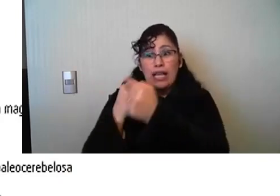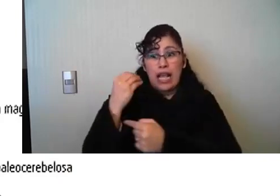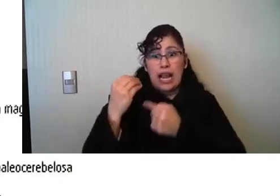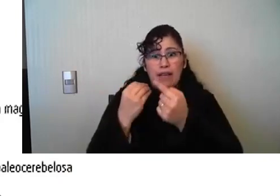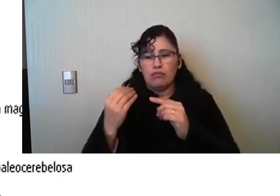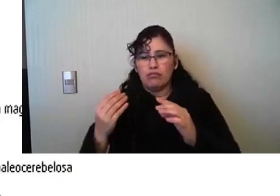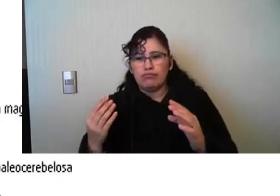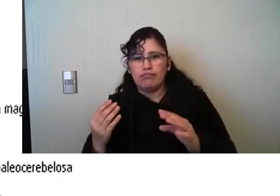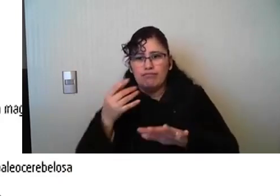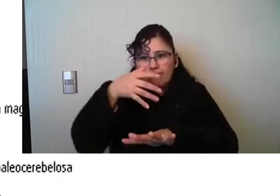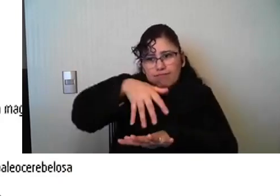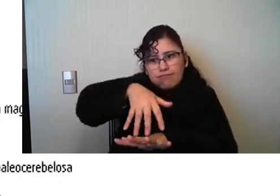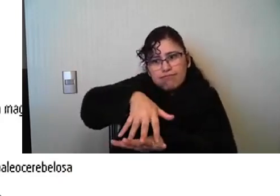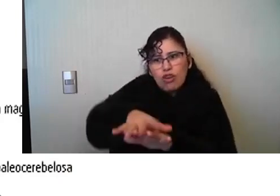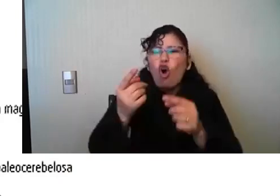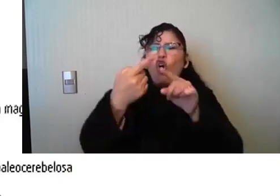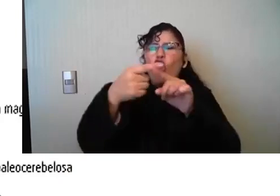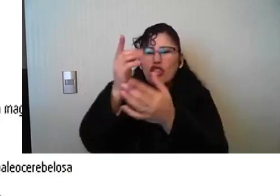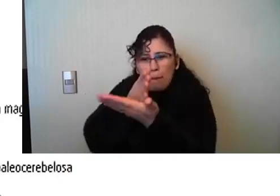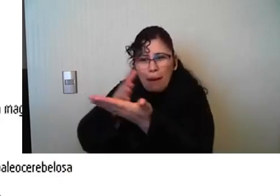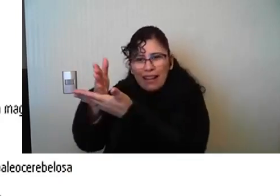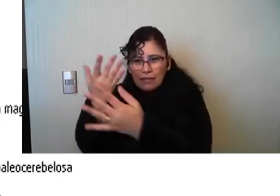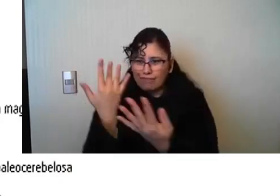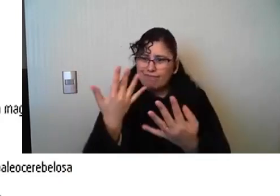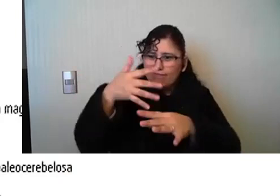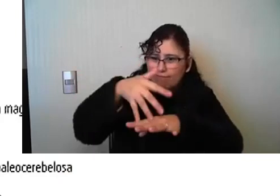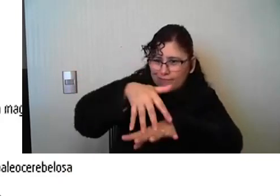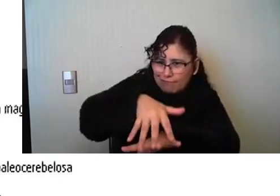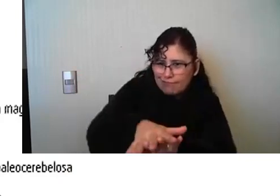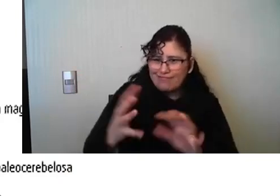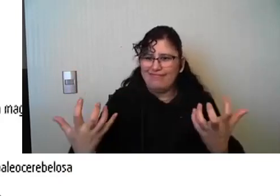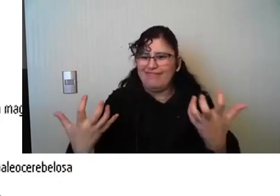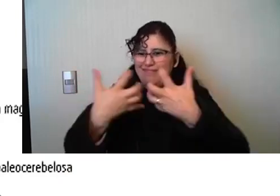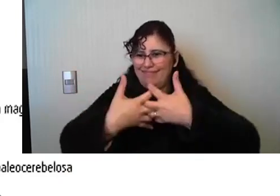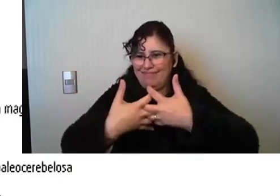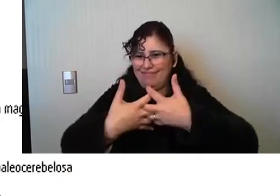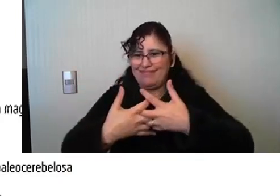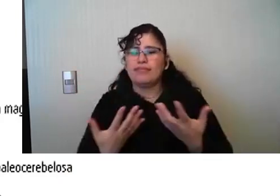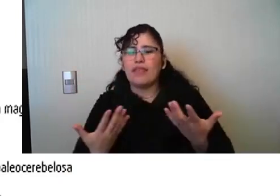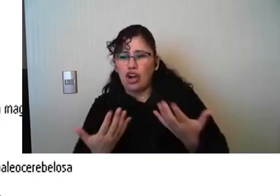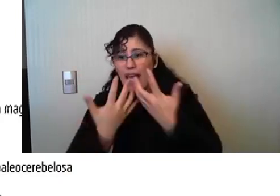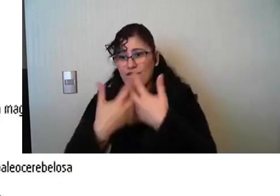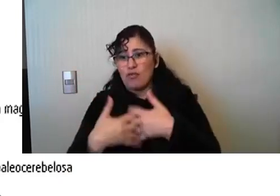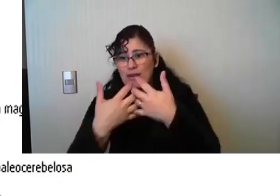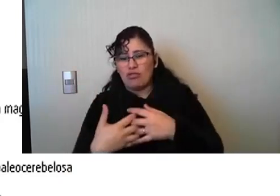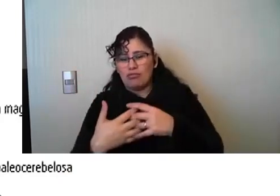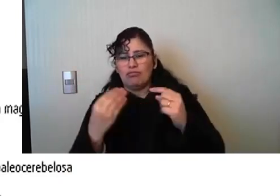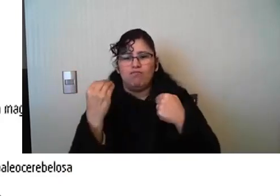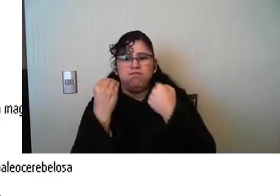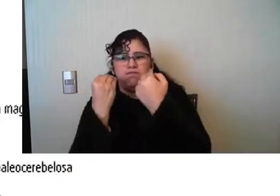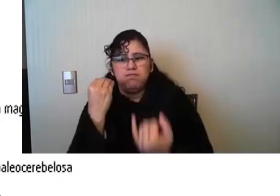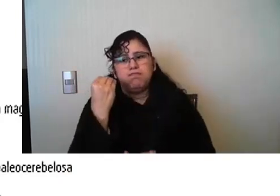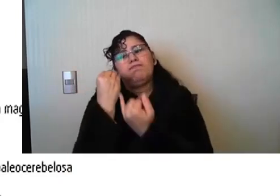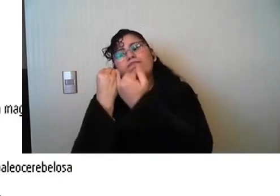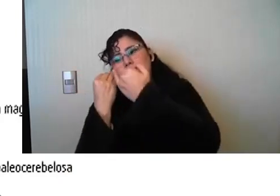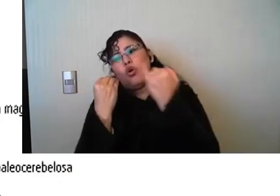estructuras, está uniendo, está recibiendo información. Si se dan cuenta, cuando uno dice que el